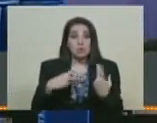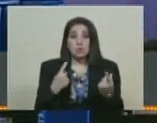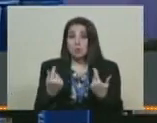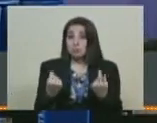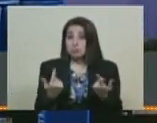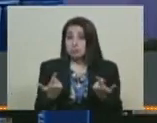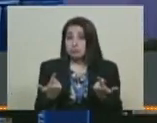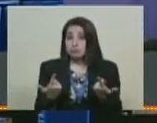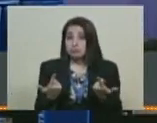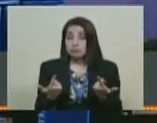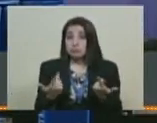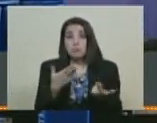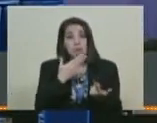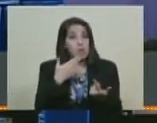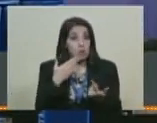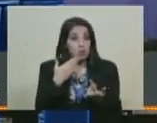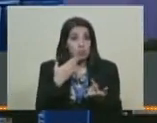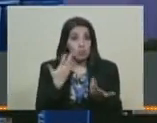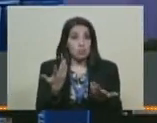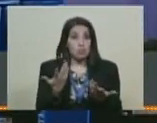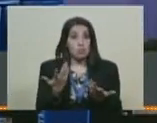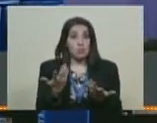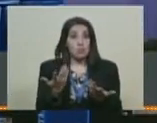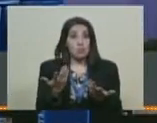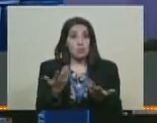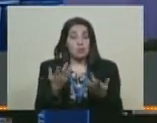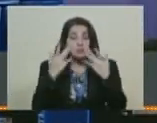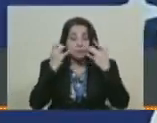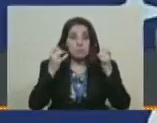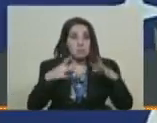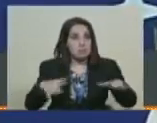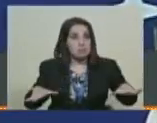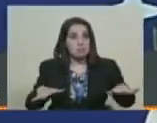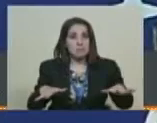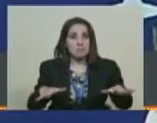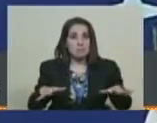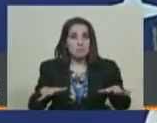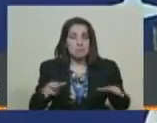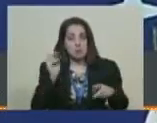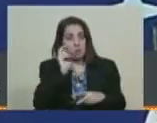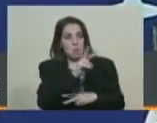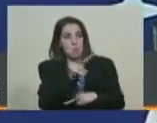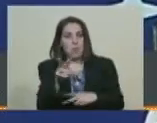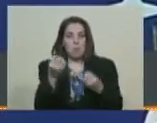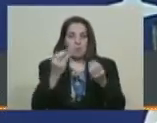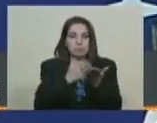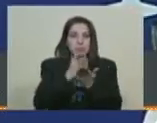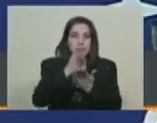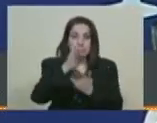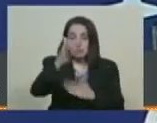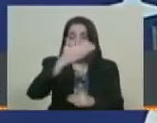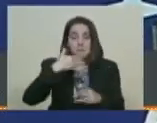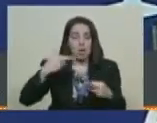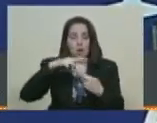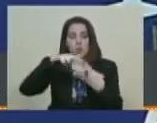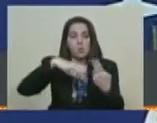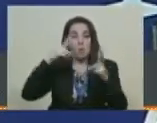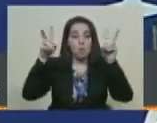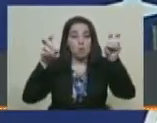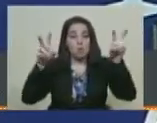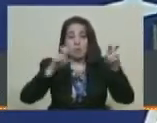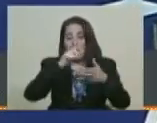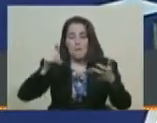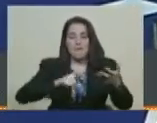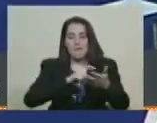monetaria, financiera, económica, que se pierde de vista, hermano. Hemos iniciado el camino de una renovación total